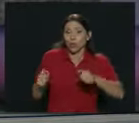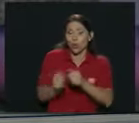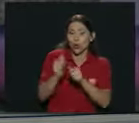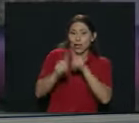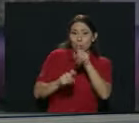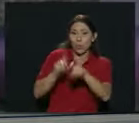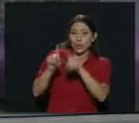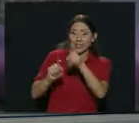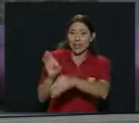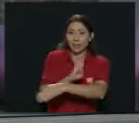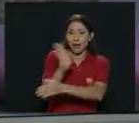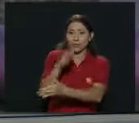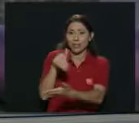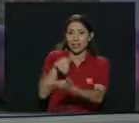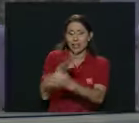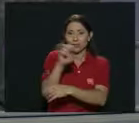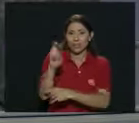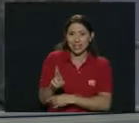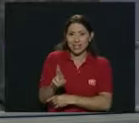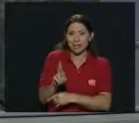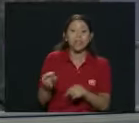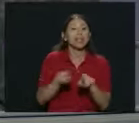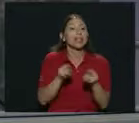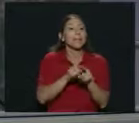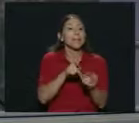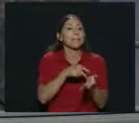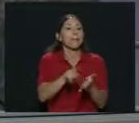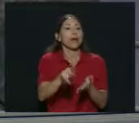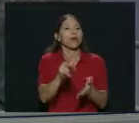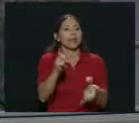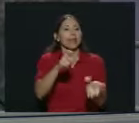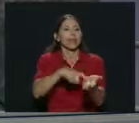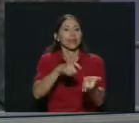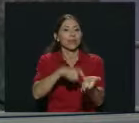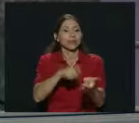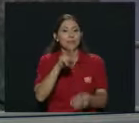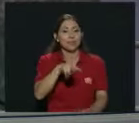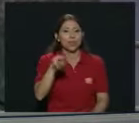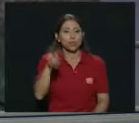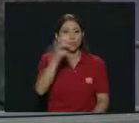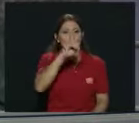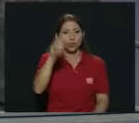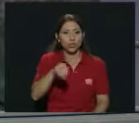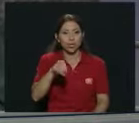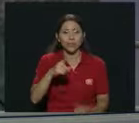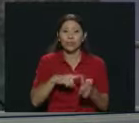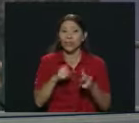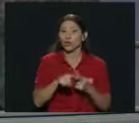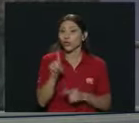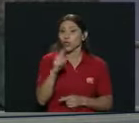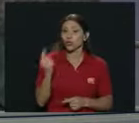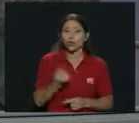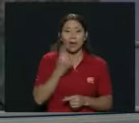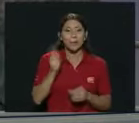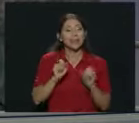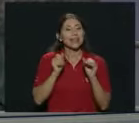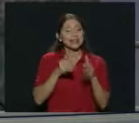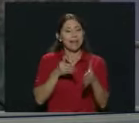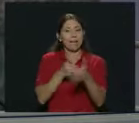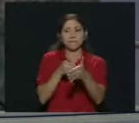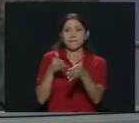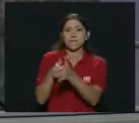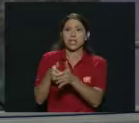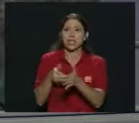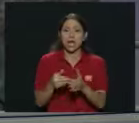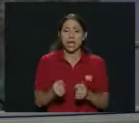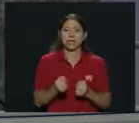Rica, y pago de deudas al 22%, ¿verdad? Entonces también podría afectarse no solamente la estabilidad de las